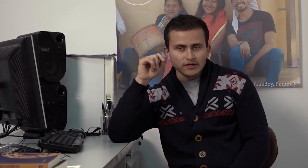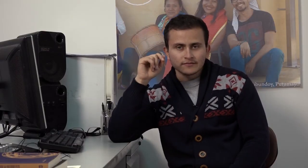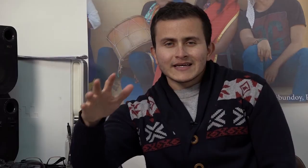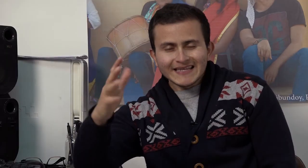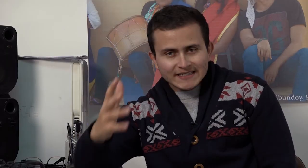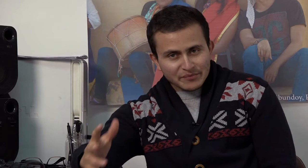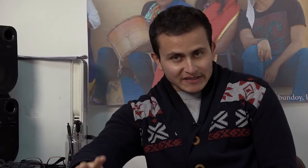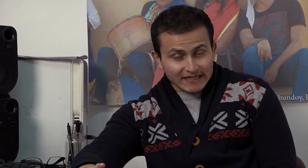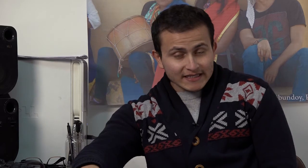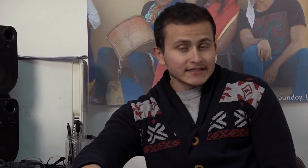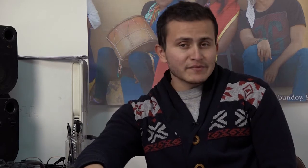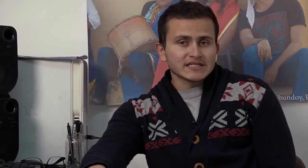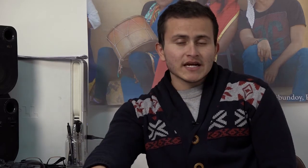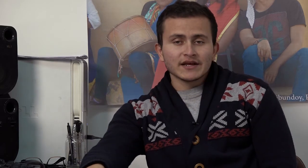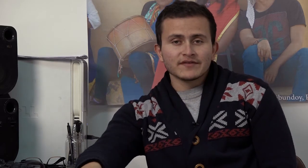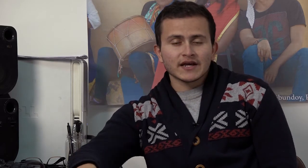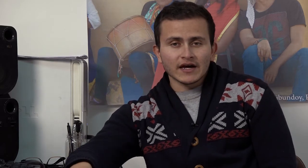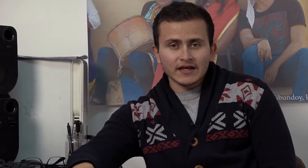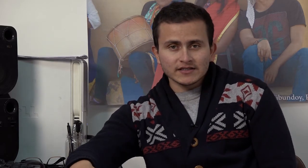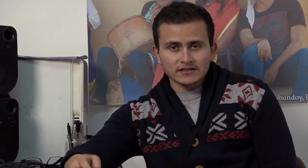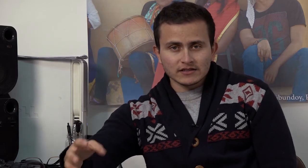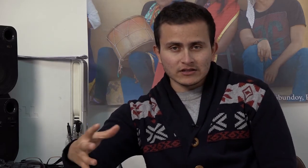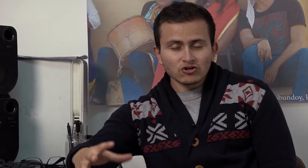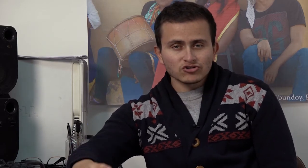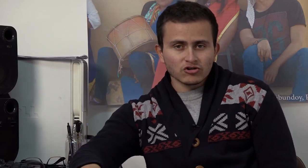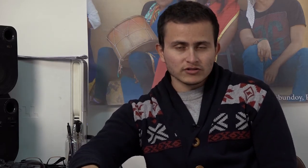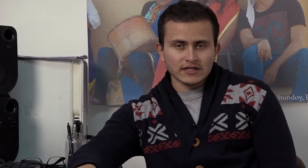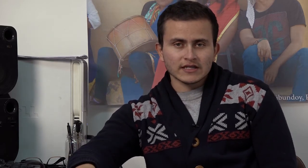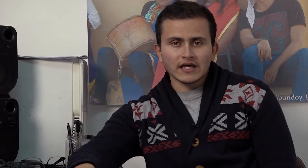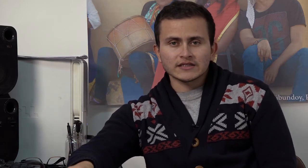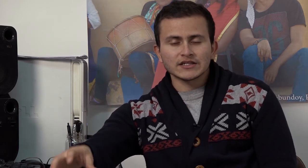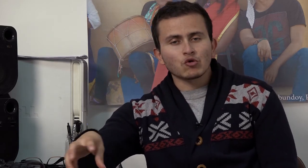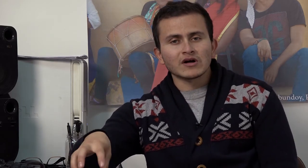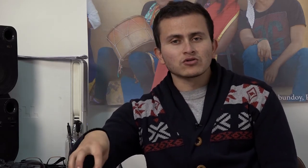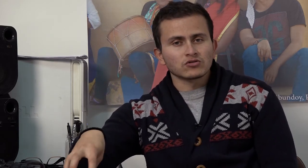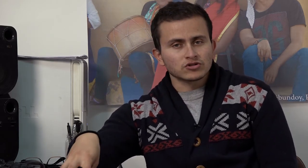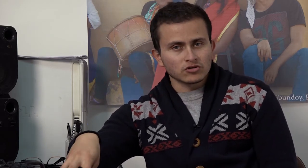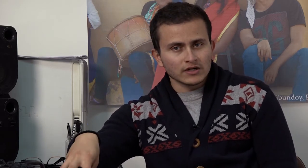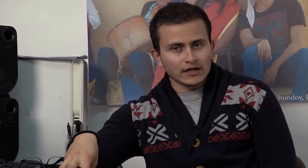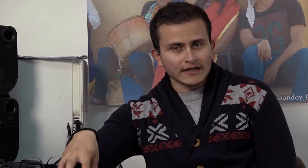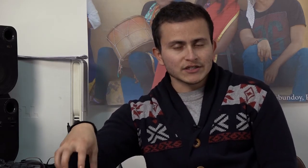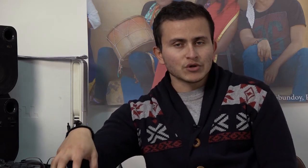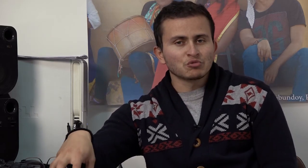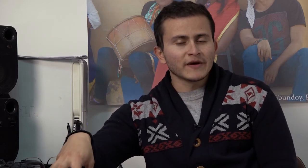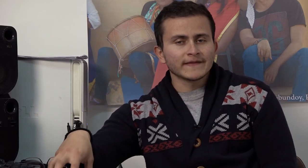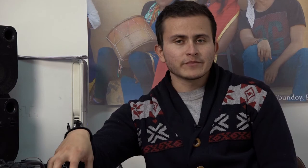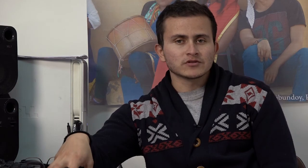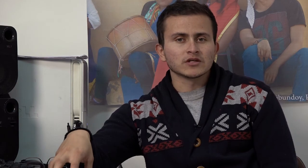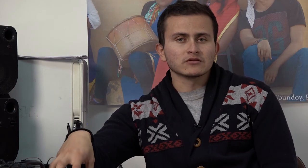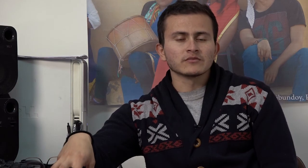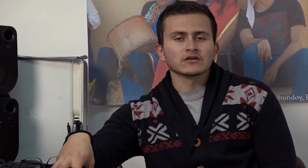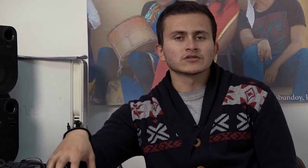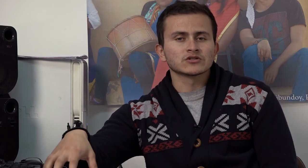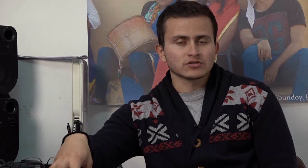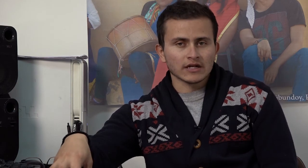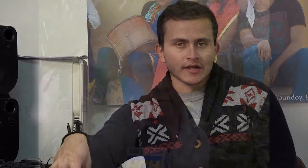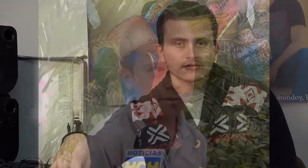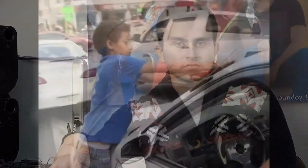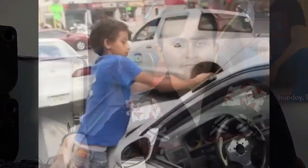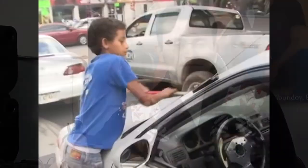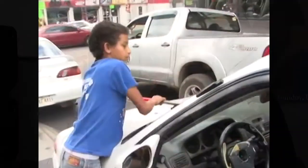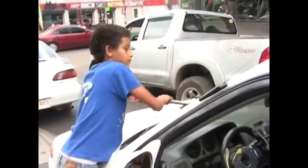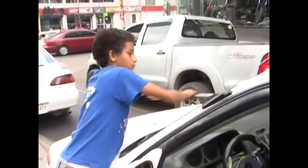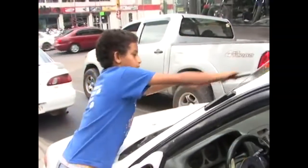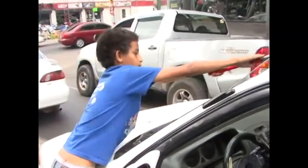de la mujer, quienes a pesar de estar más calificadas, no son contratadas y cuando lo son, reciben un 20% menos en sus